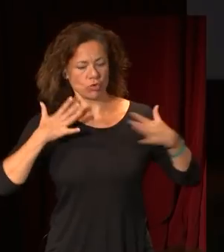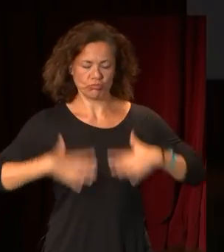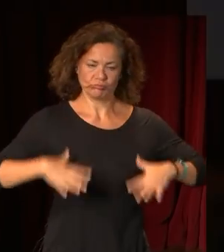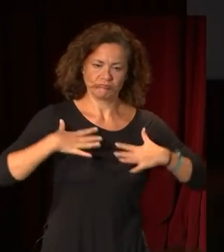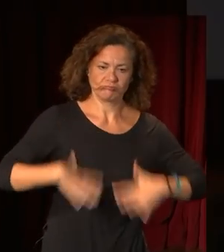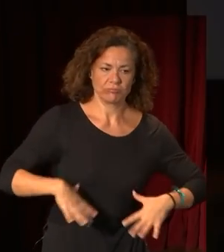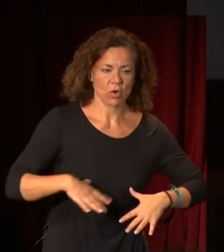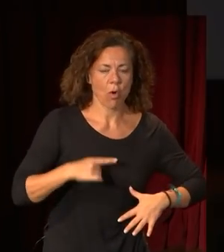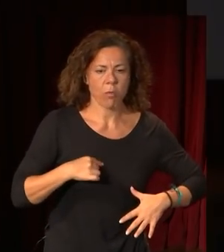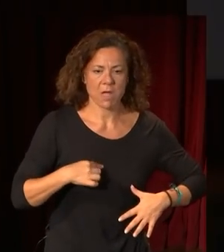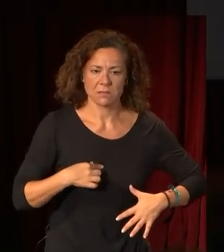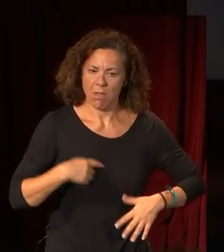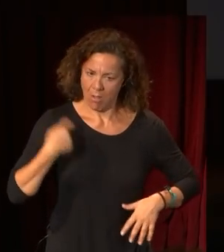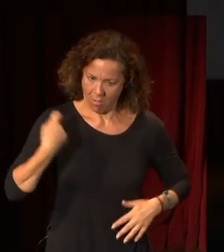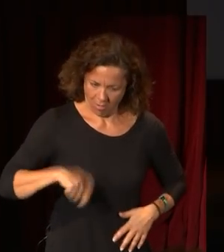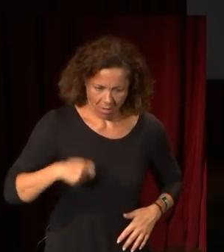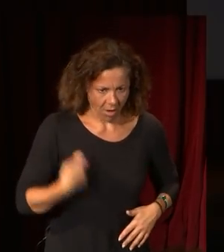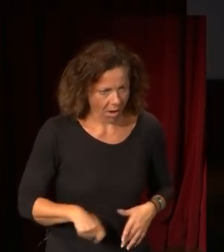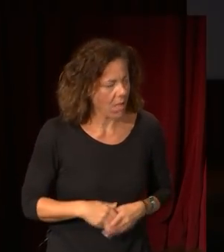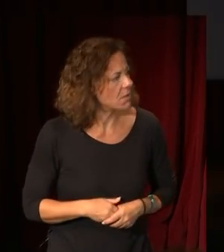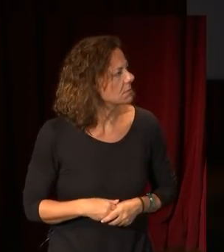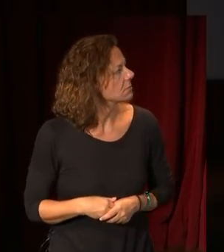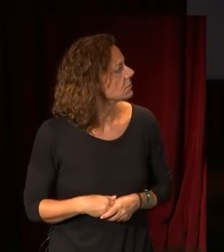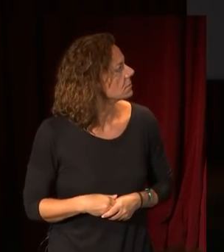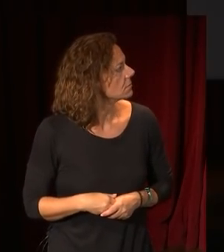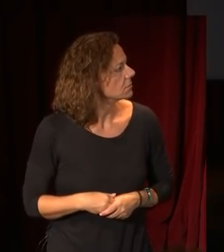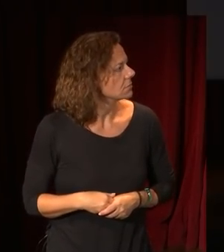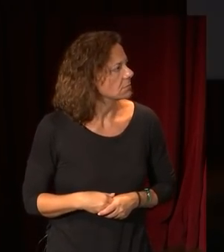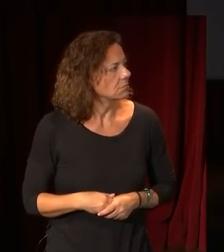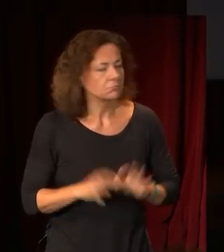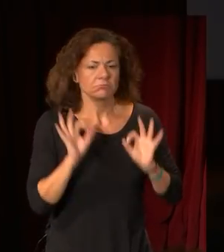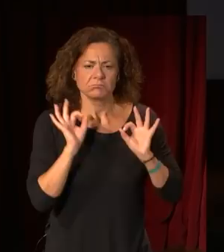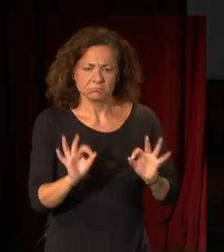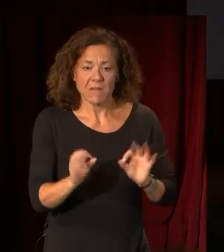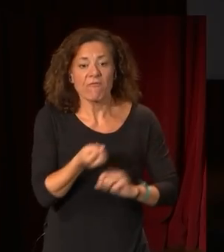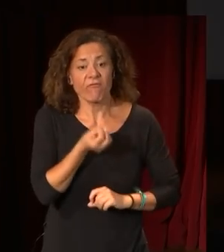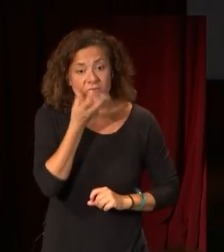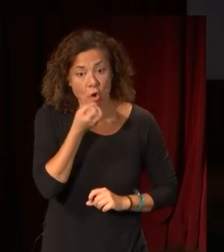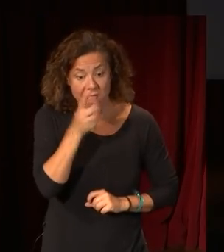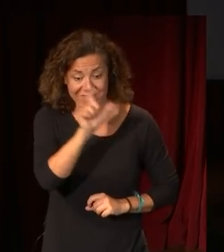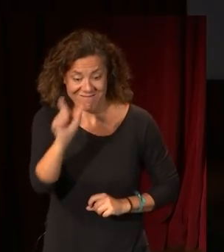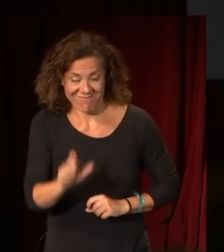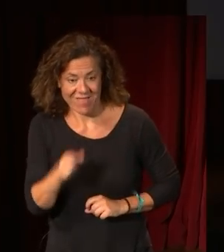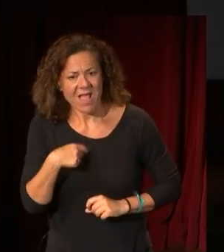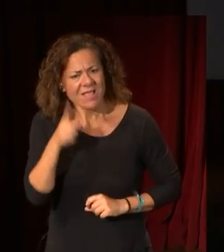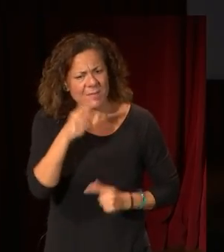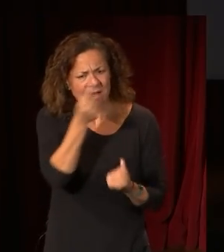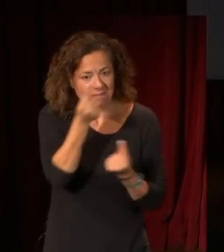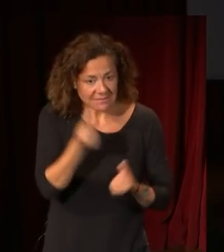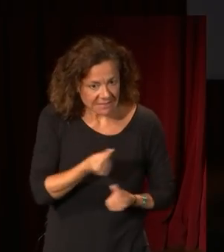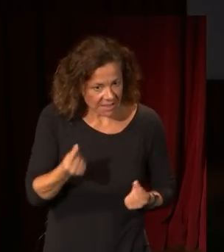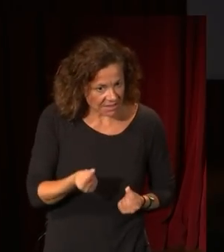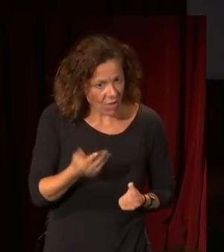unas fastuosas rob vestimentas de origen florentino con estos diseños adamascados